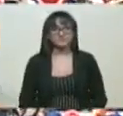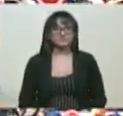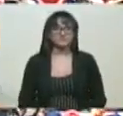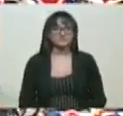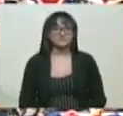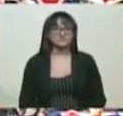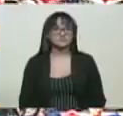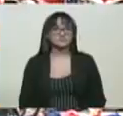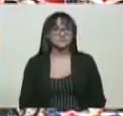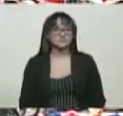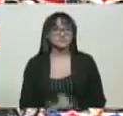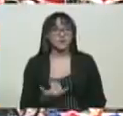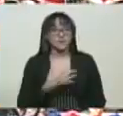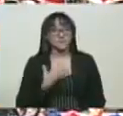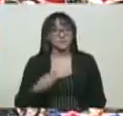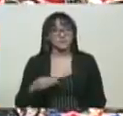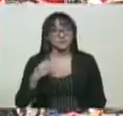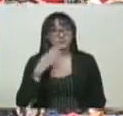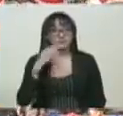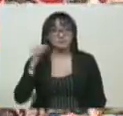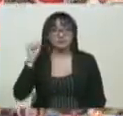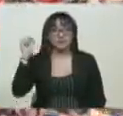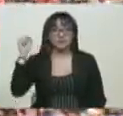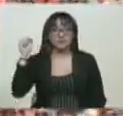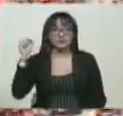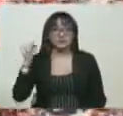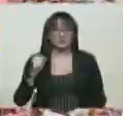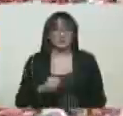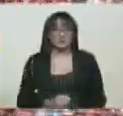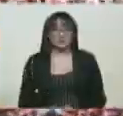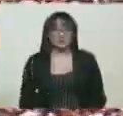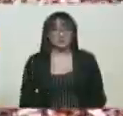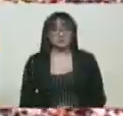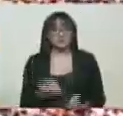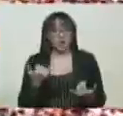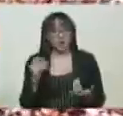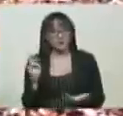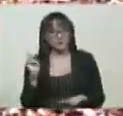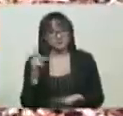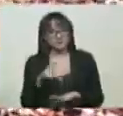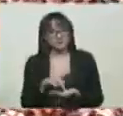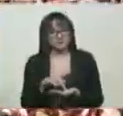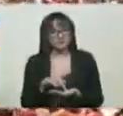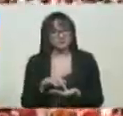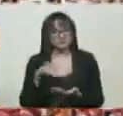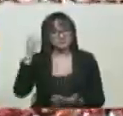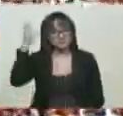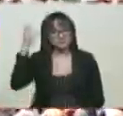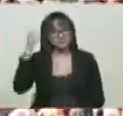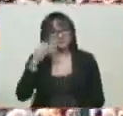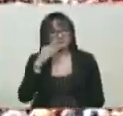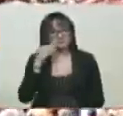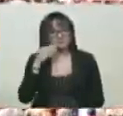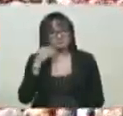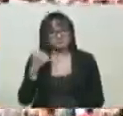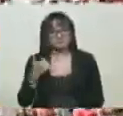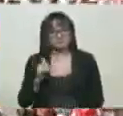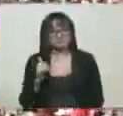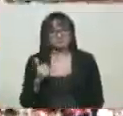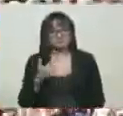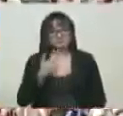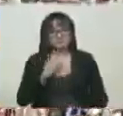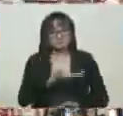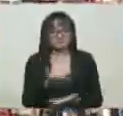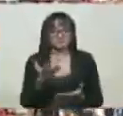Y este presidente maduro, que hoy viene con su capacidad y experiencia, le dice